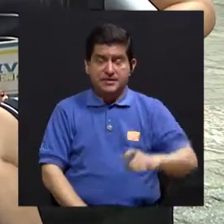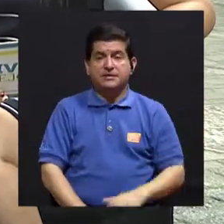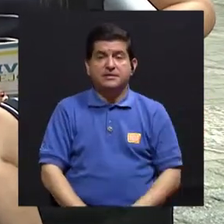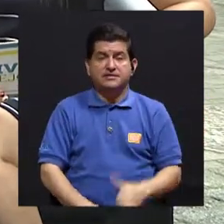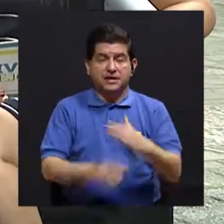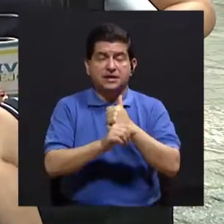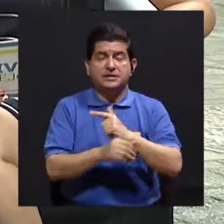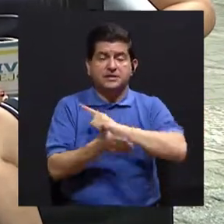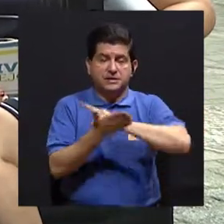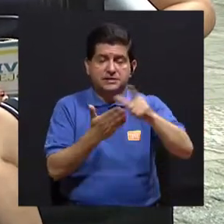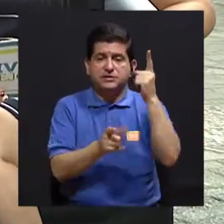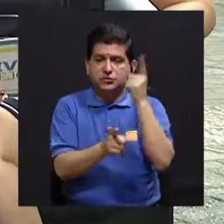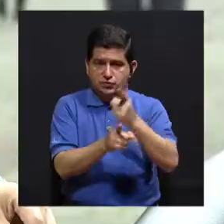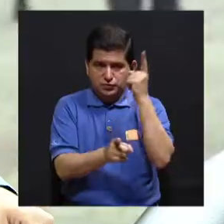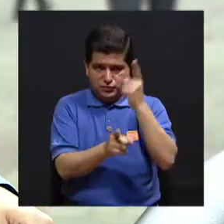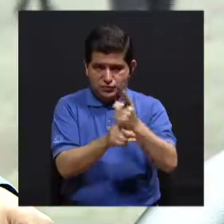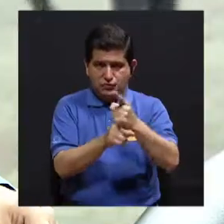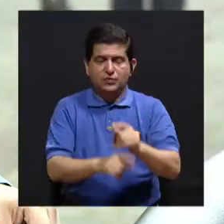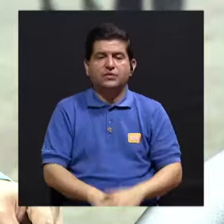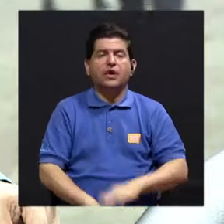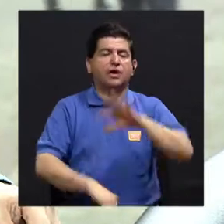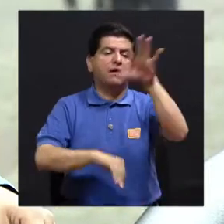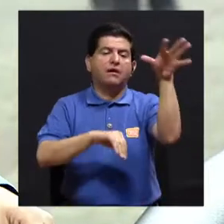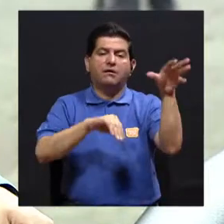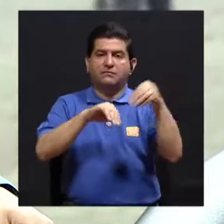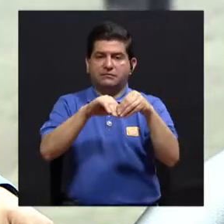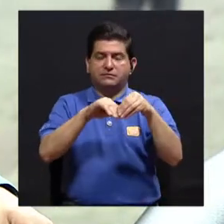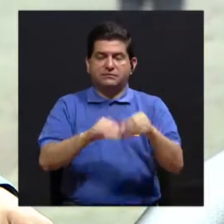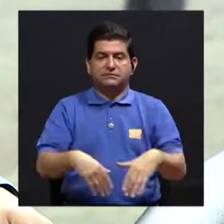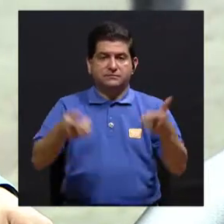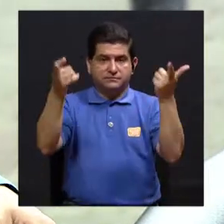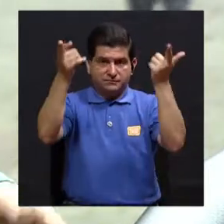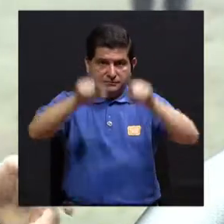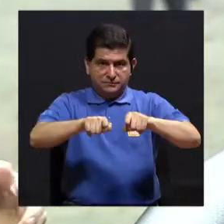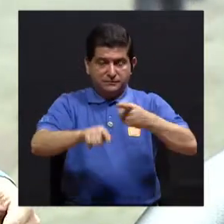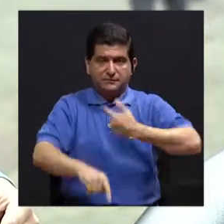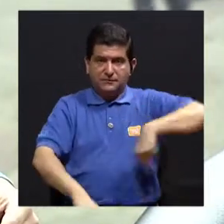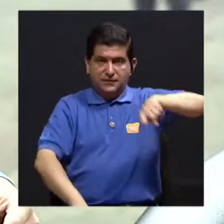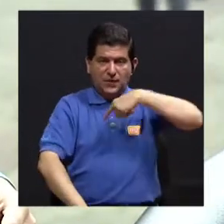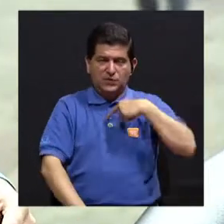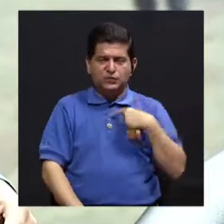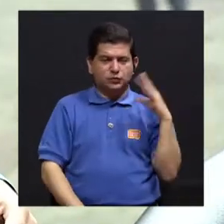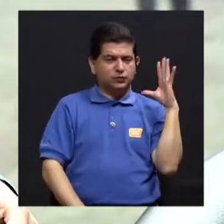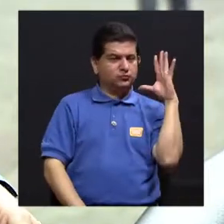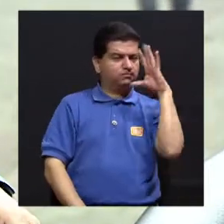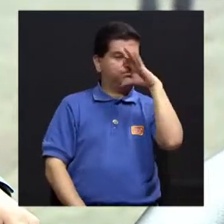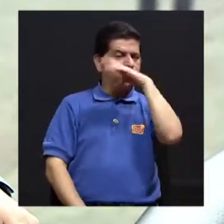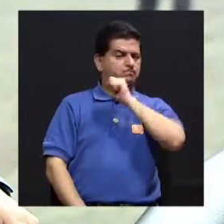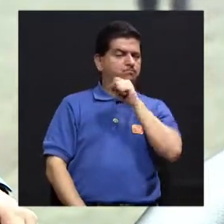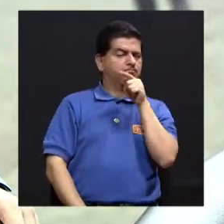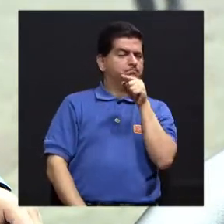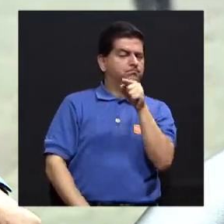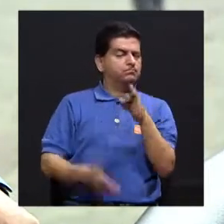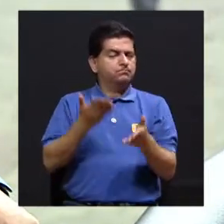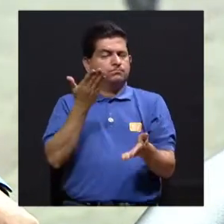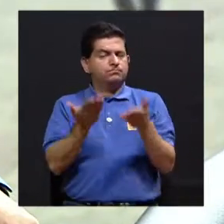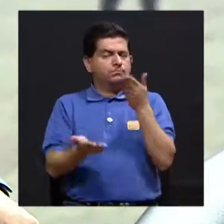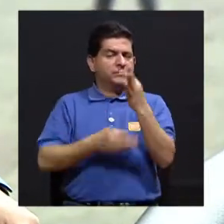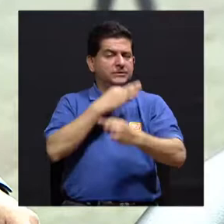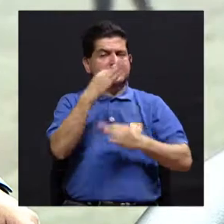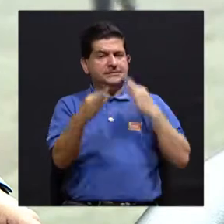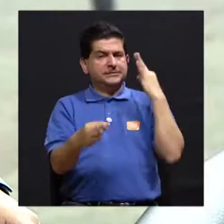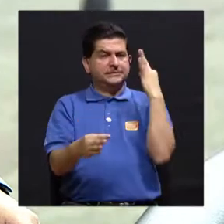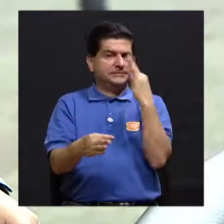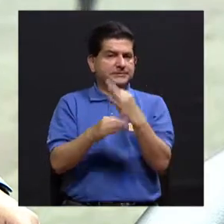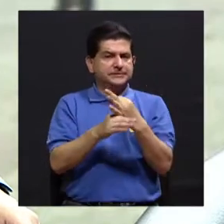hacerles un lavado correcto, ¿verdad? Y además, en casos en los cuales nosotros sospechemos de que haya algún